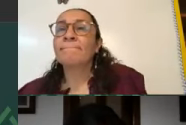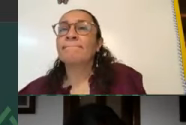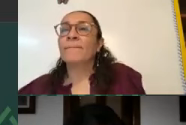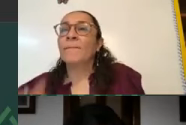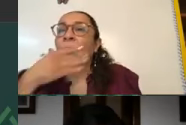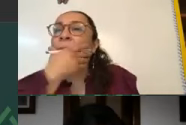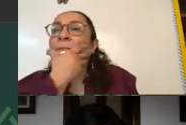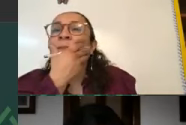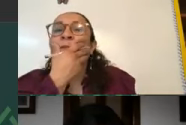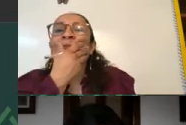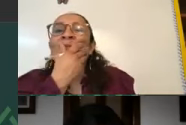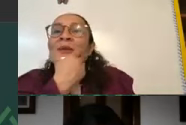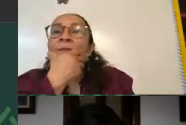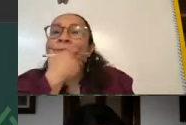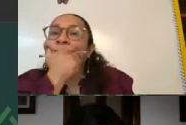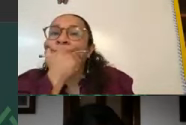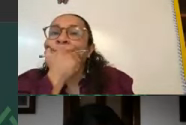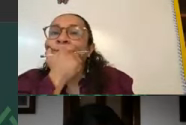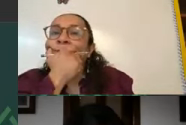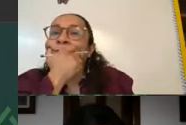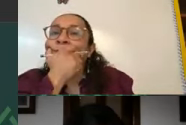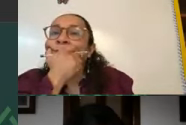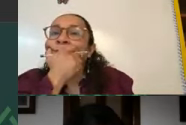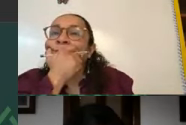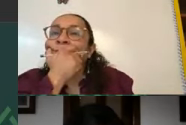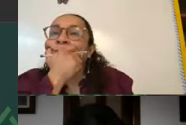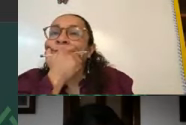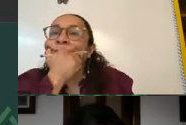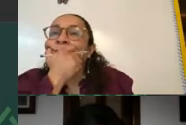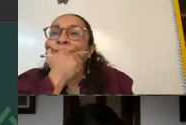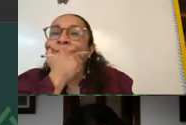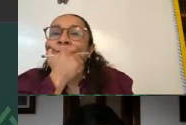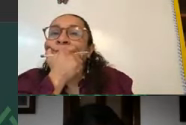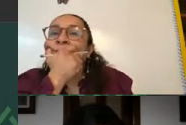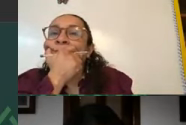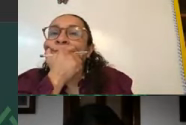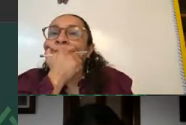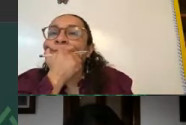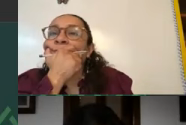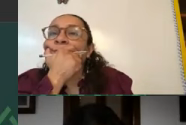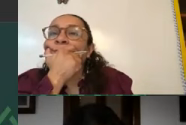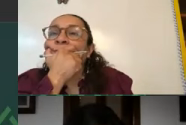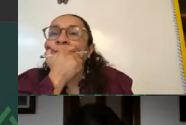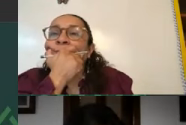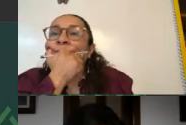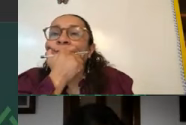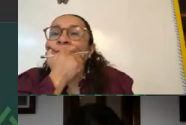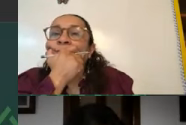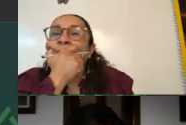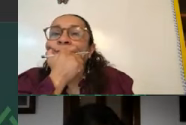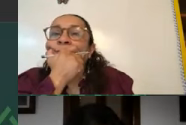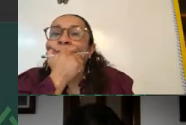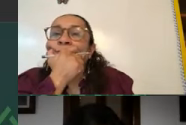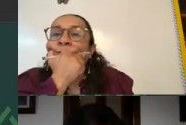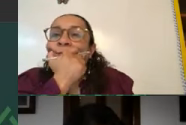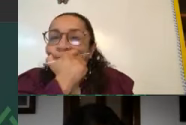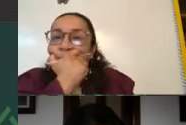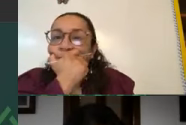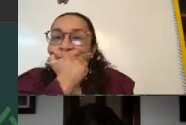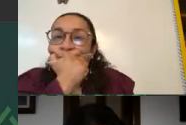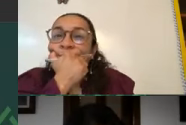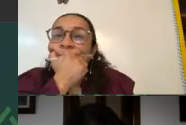equivalente al 50% del impuesto sobre adquisición de inmuebles únicamente para el caso de que la adquisición